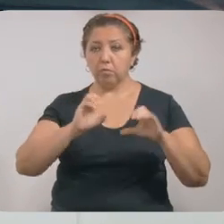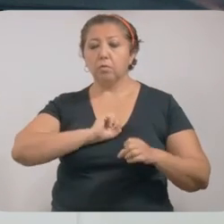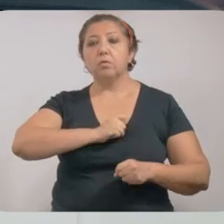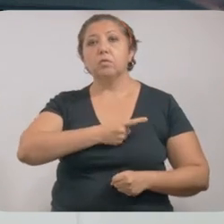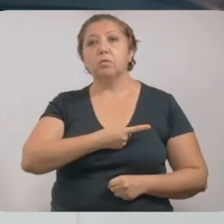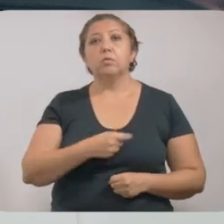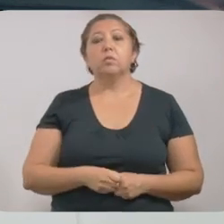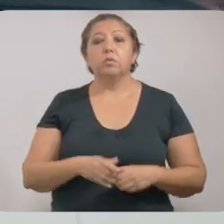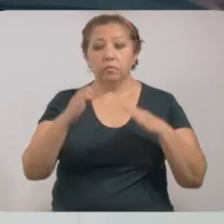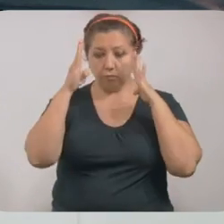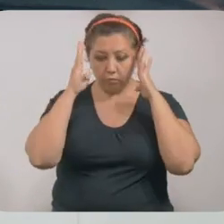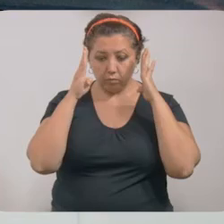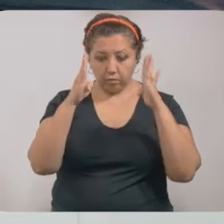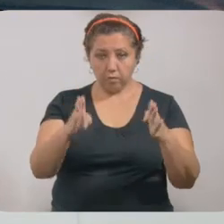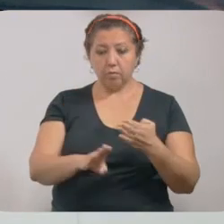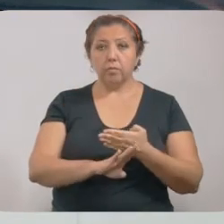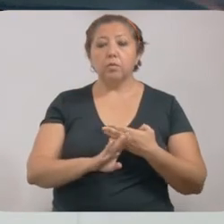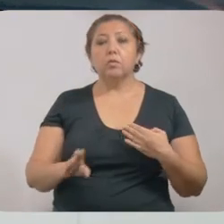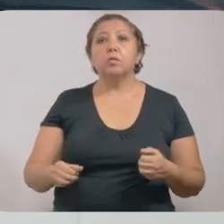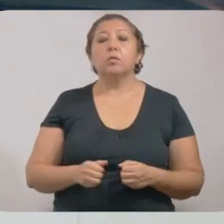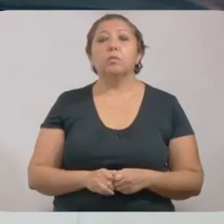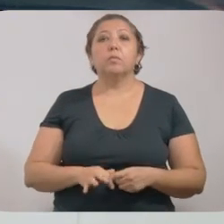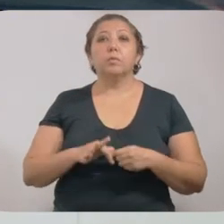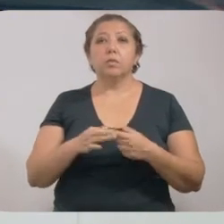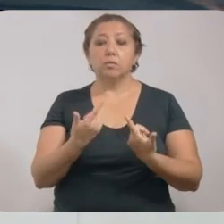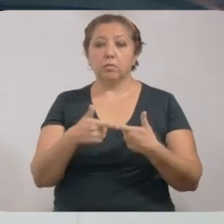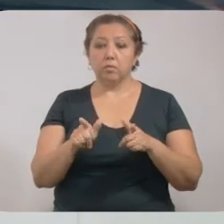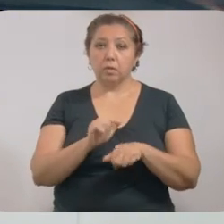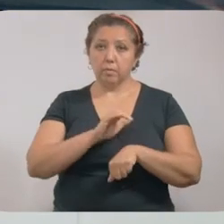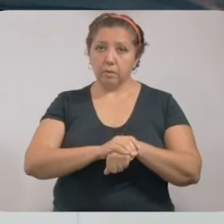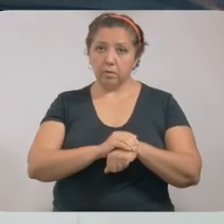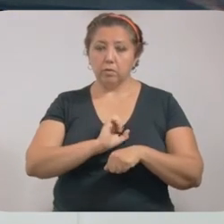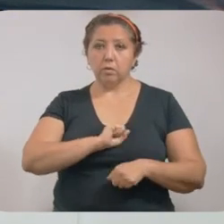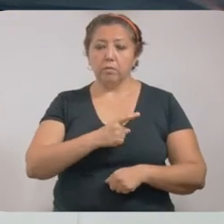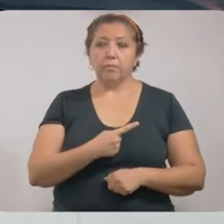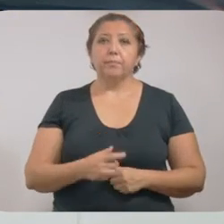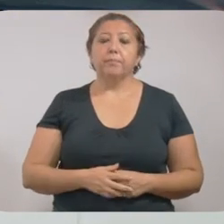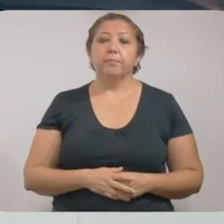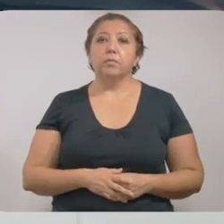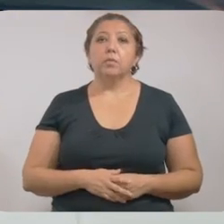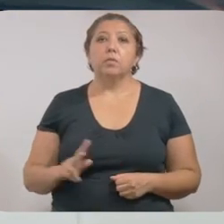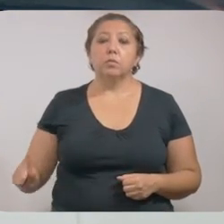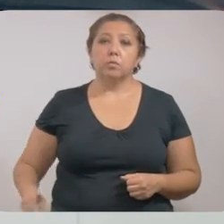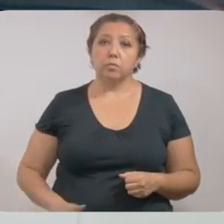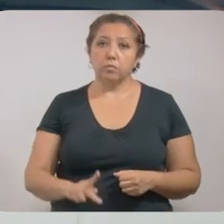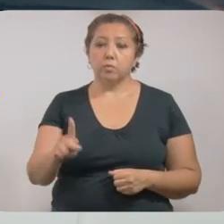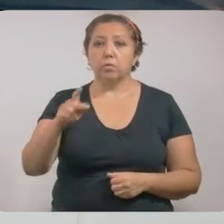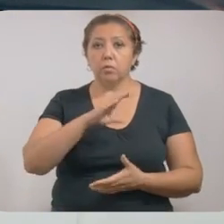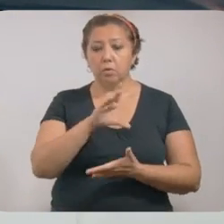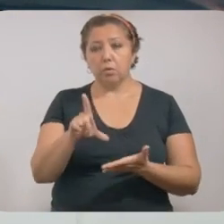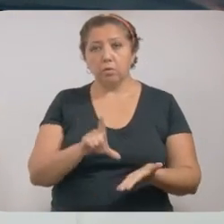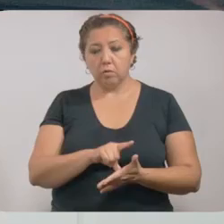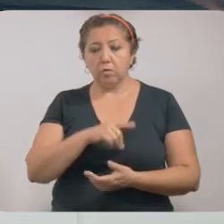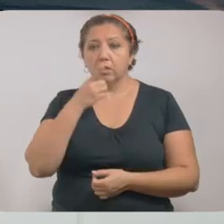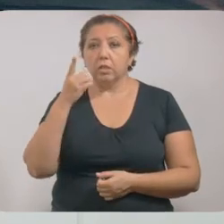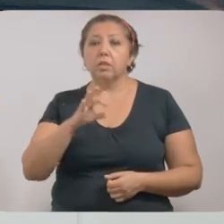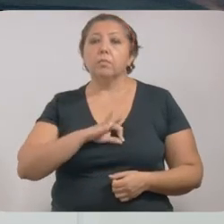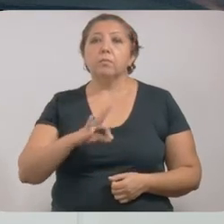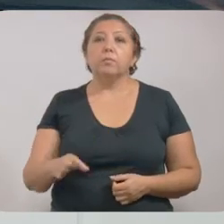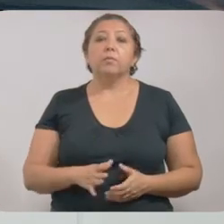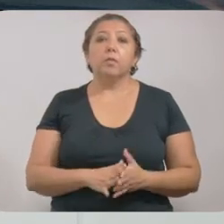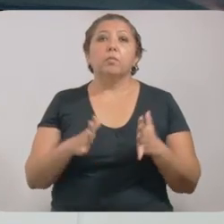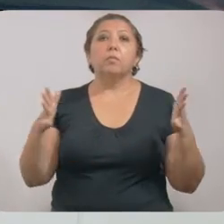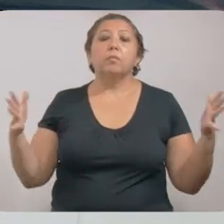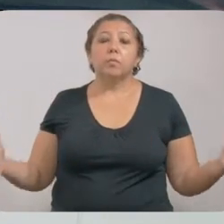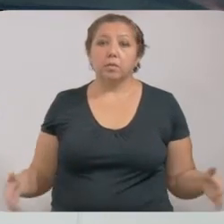de la salud, focalizado en la prevención con la presencia de brigadas de amigos de la salud. en los municipios, colonias y comisarías que presentan